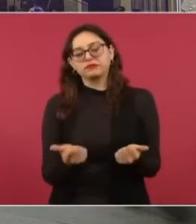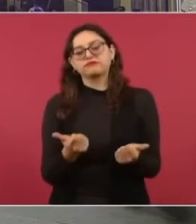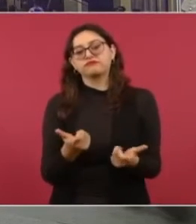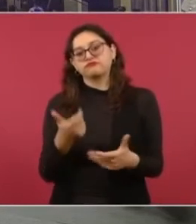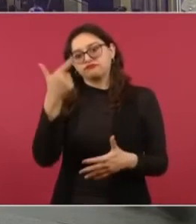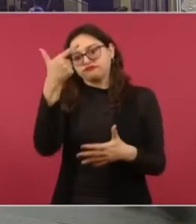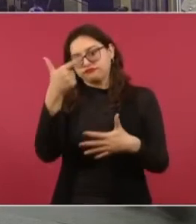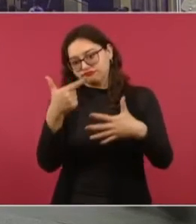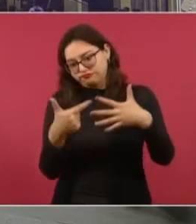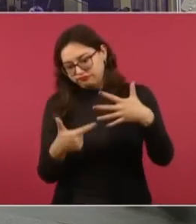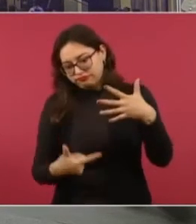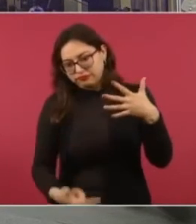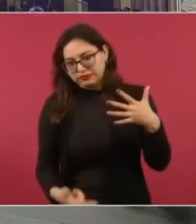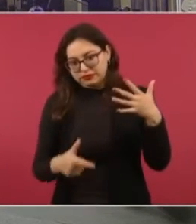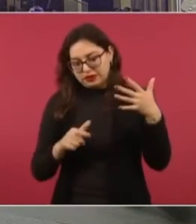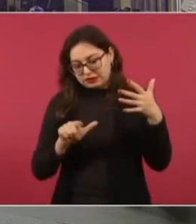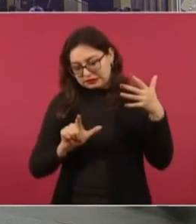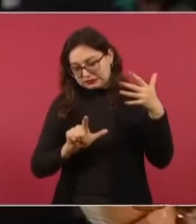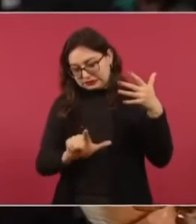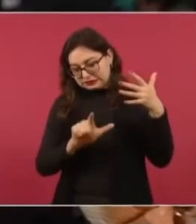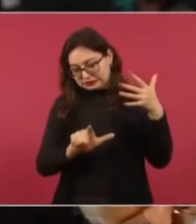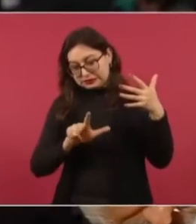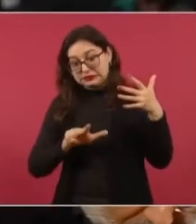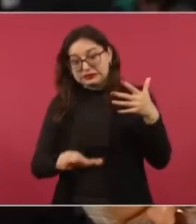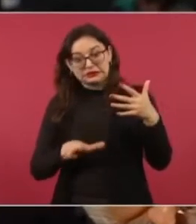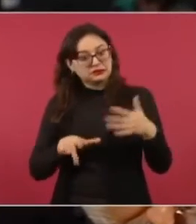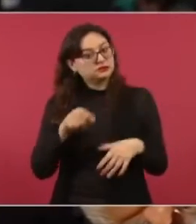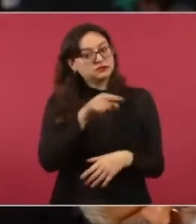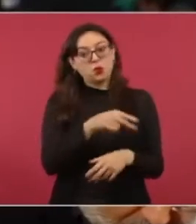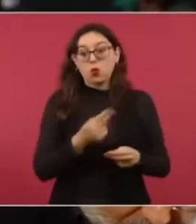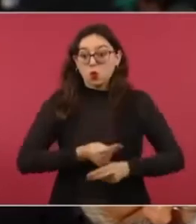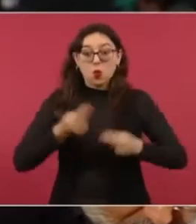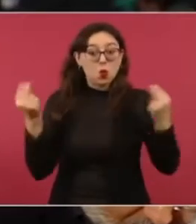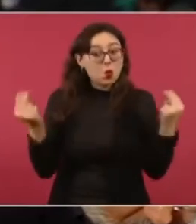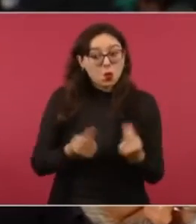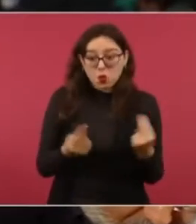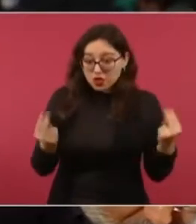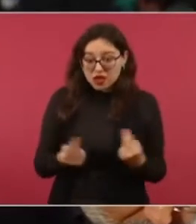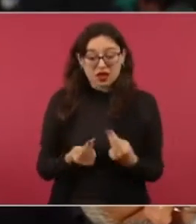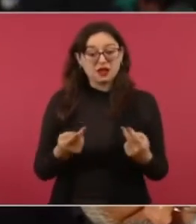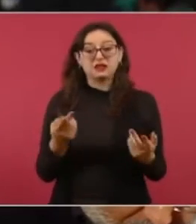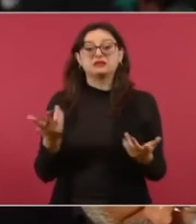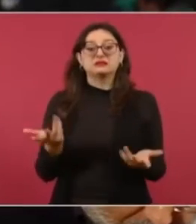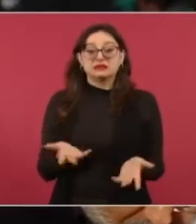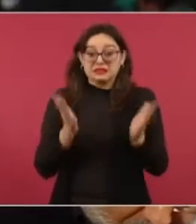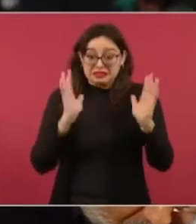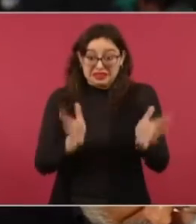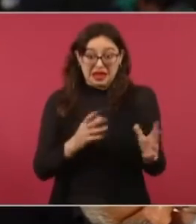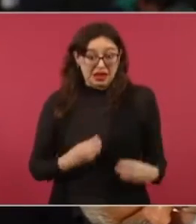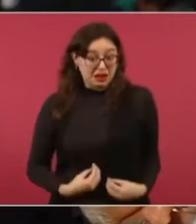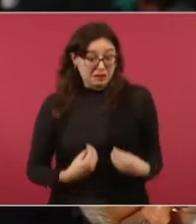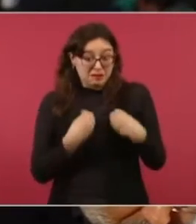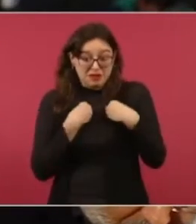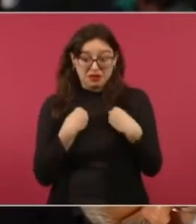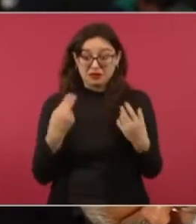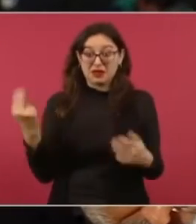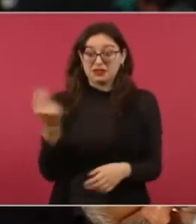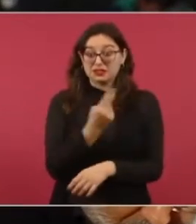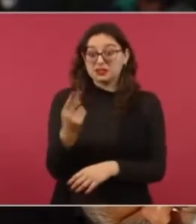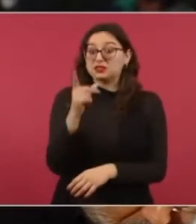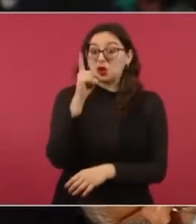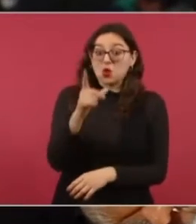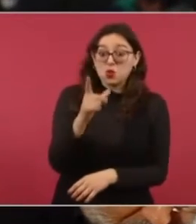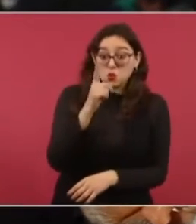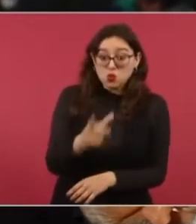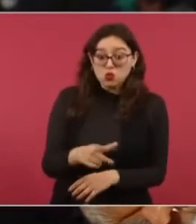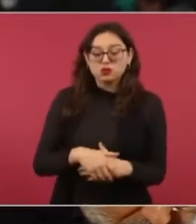18, y que necesitan que se agilice porque son poblaciones que ya viven, que necesitan la luz para todas las actividades que se